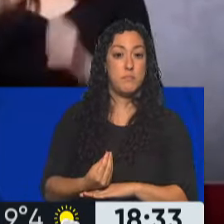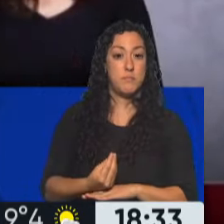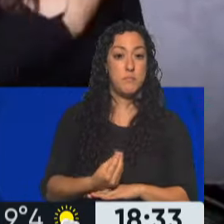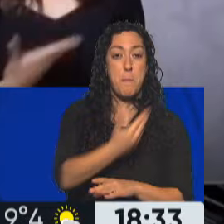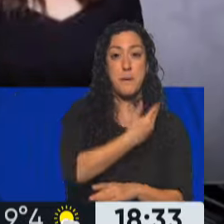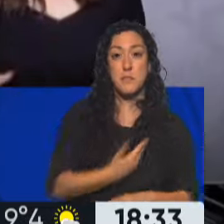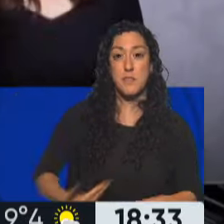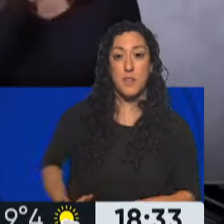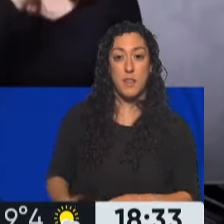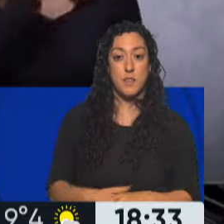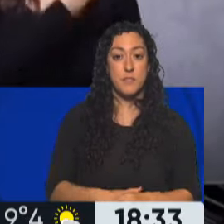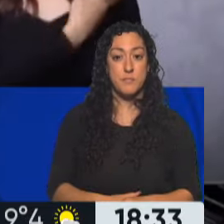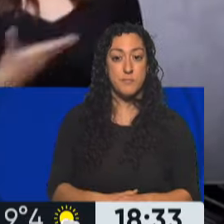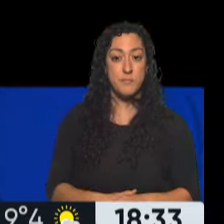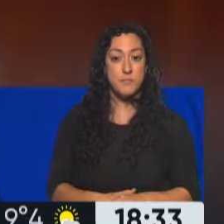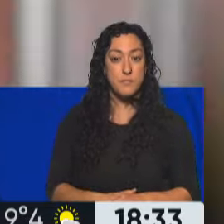Unidos